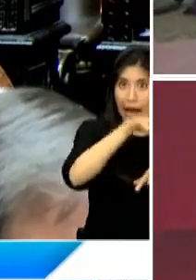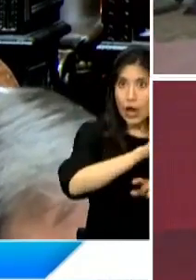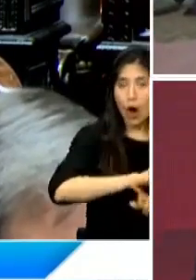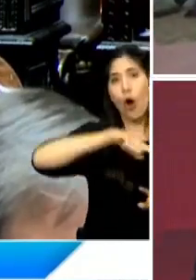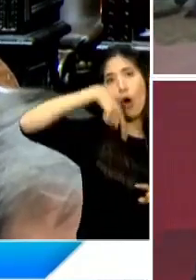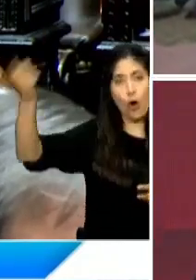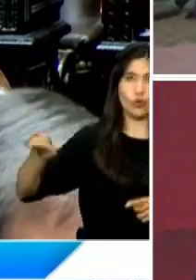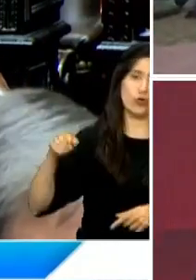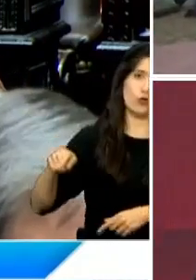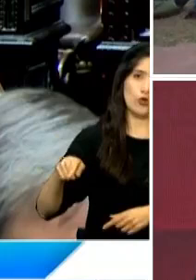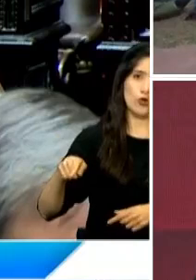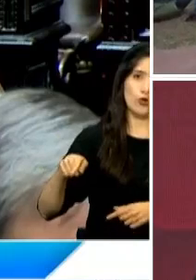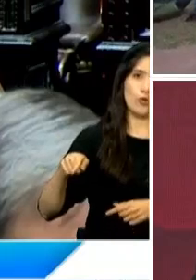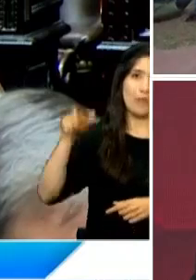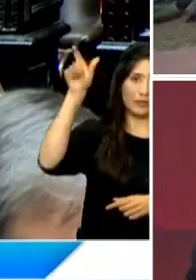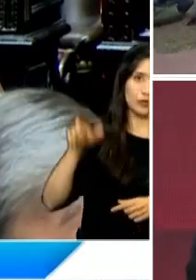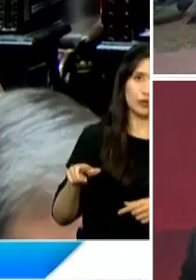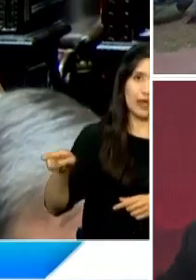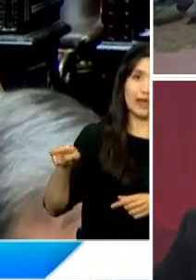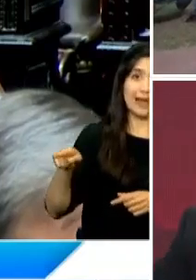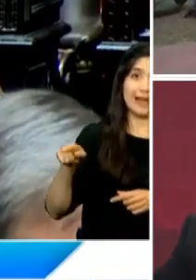pudo tampoco controlar, por eso